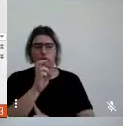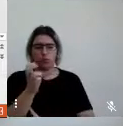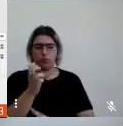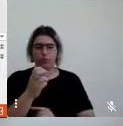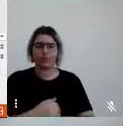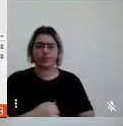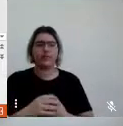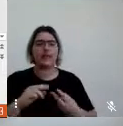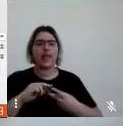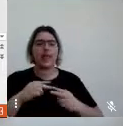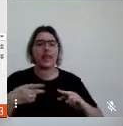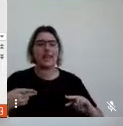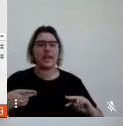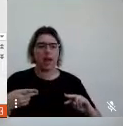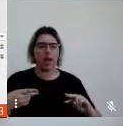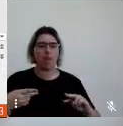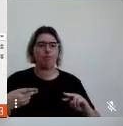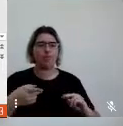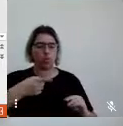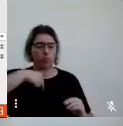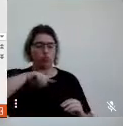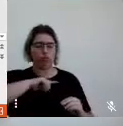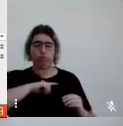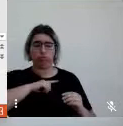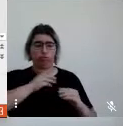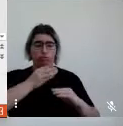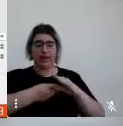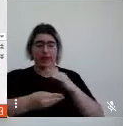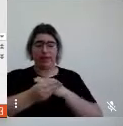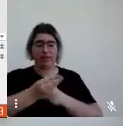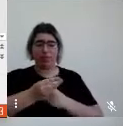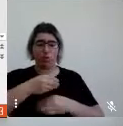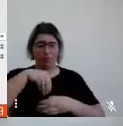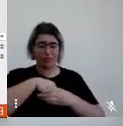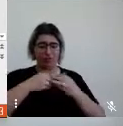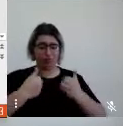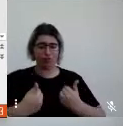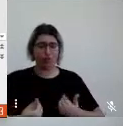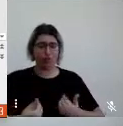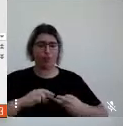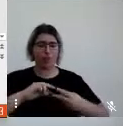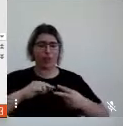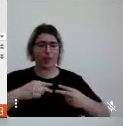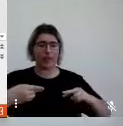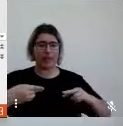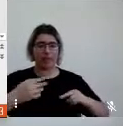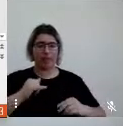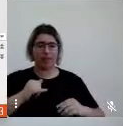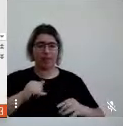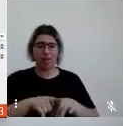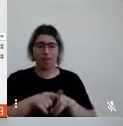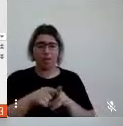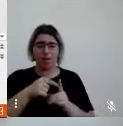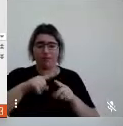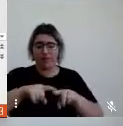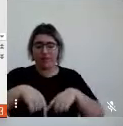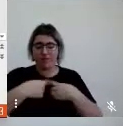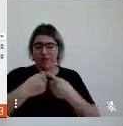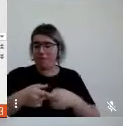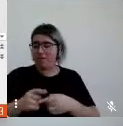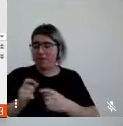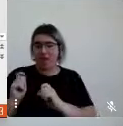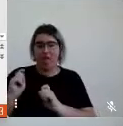Nosotros nacemos con unos genes que de nuestros antepasados hemos ido